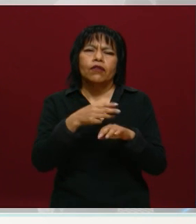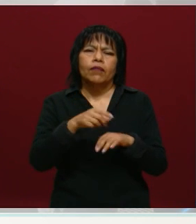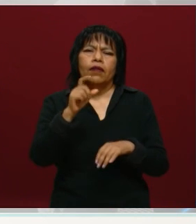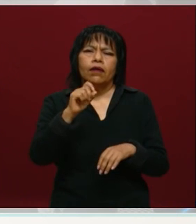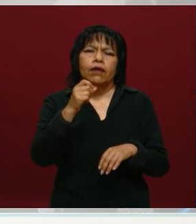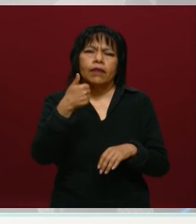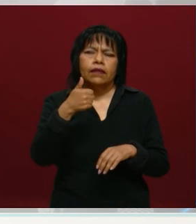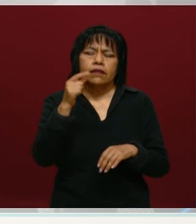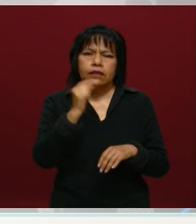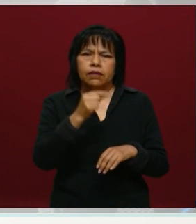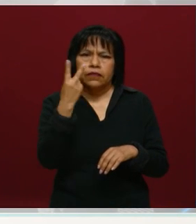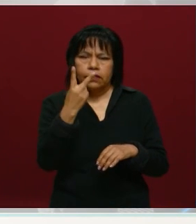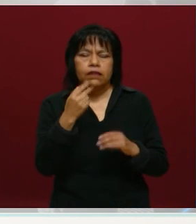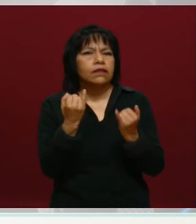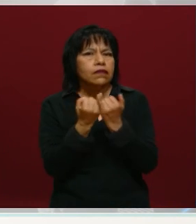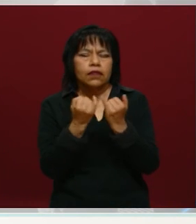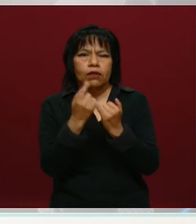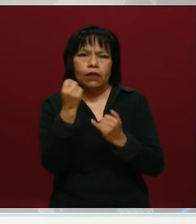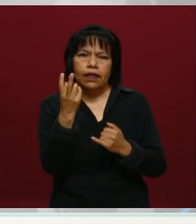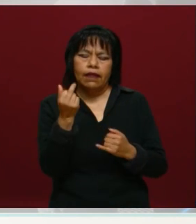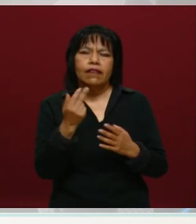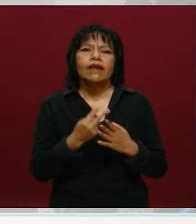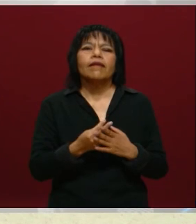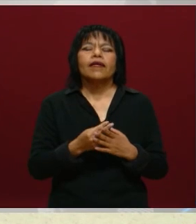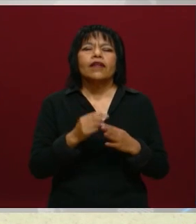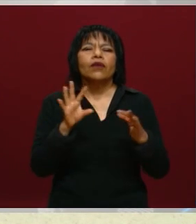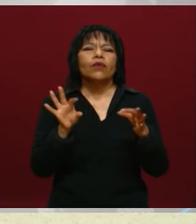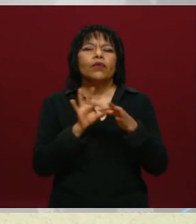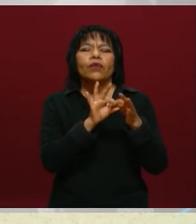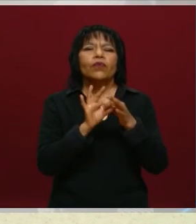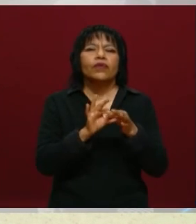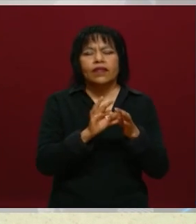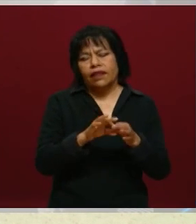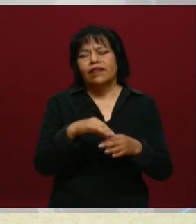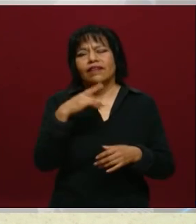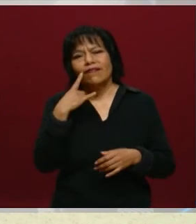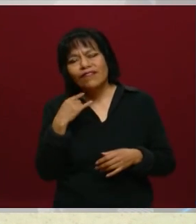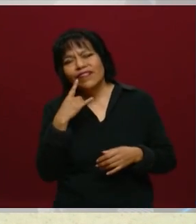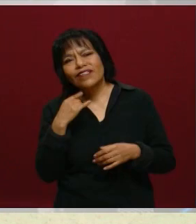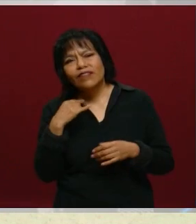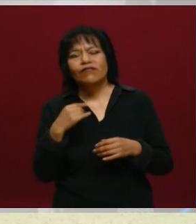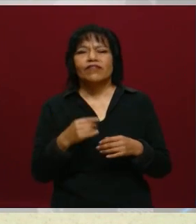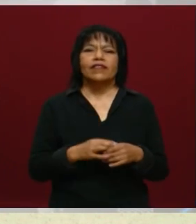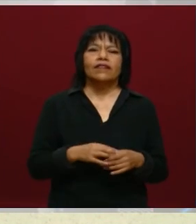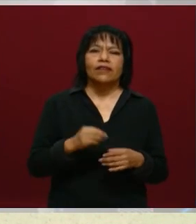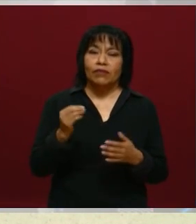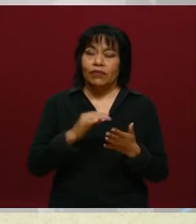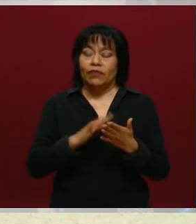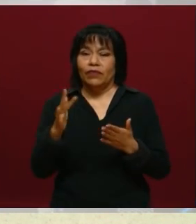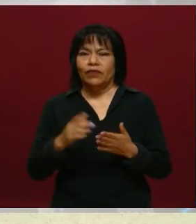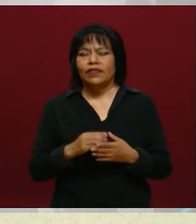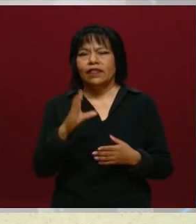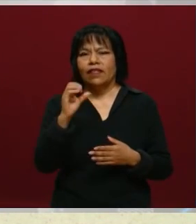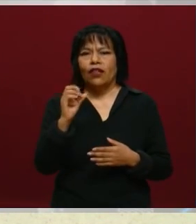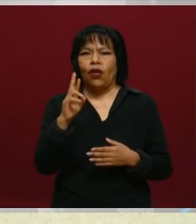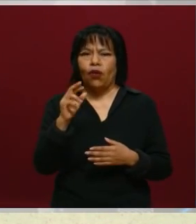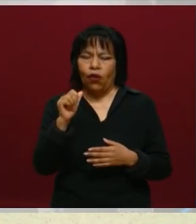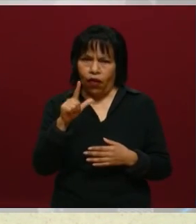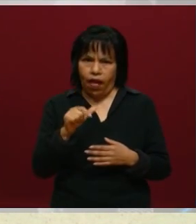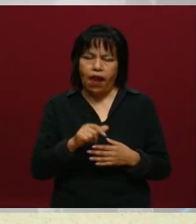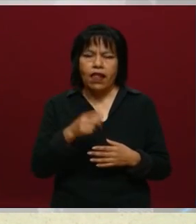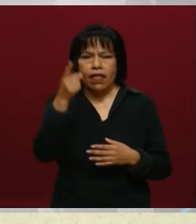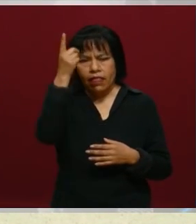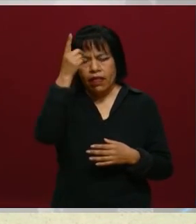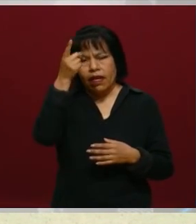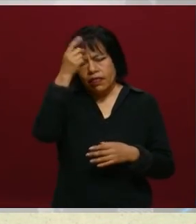26.2 también las televisoras unidas en este esfuerzo en común muchísimas gracias la doctora coral morales espinoza